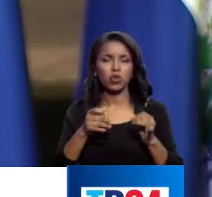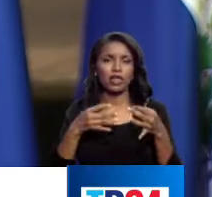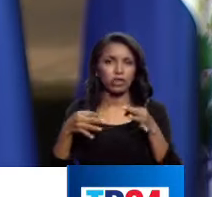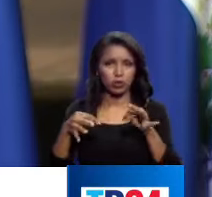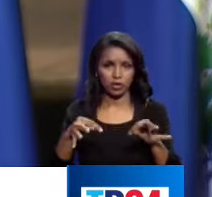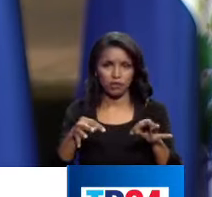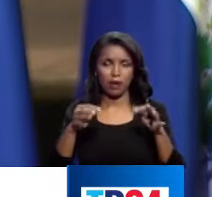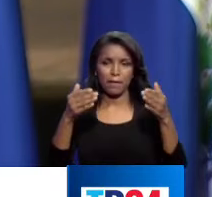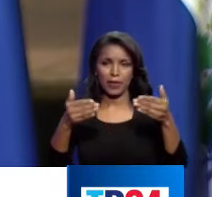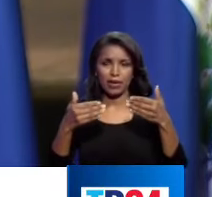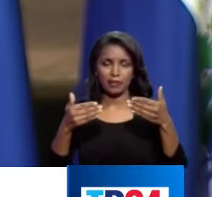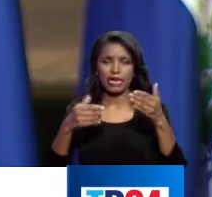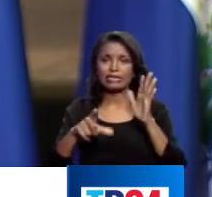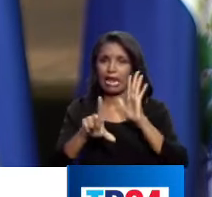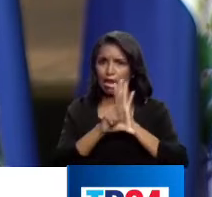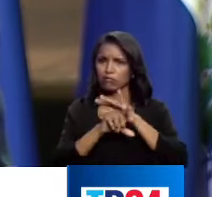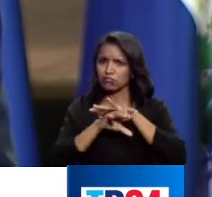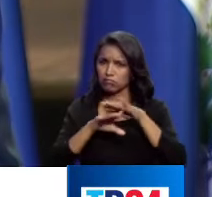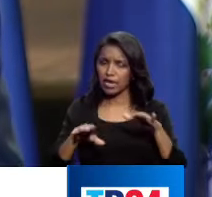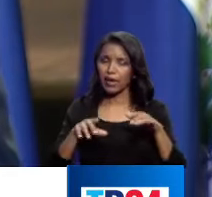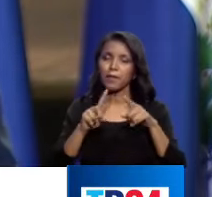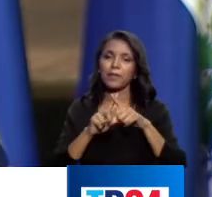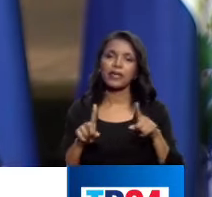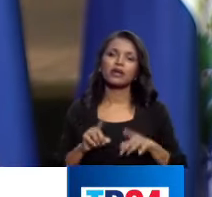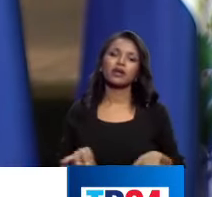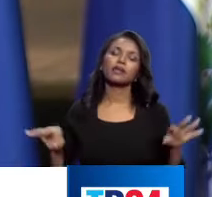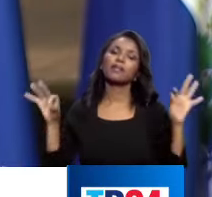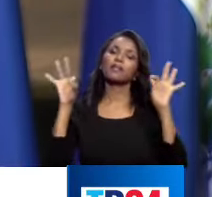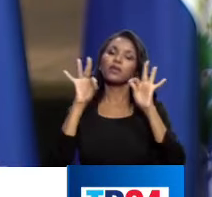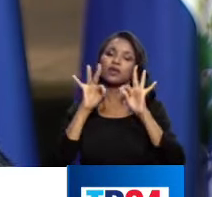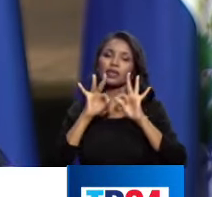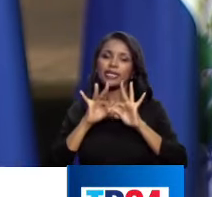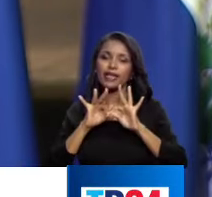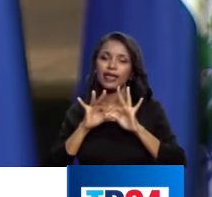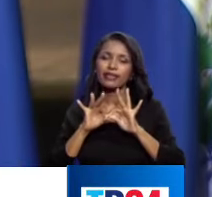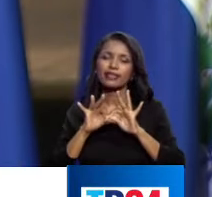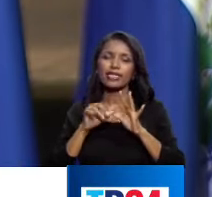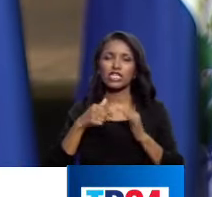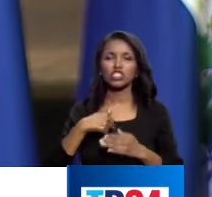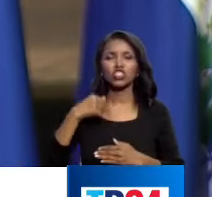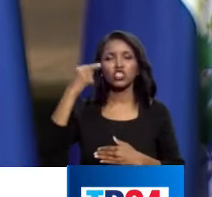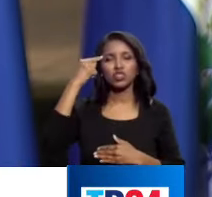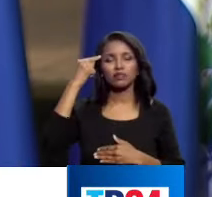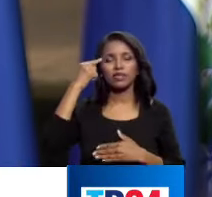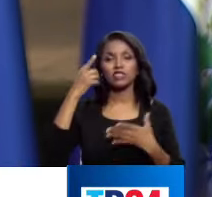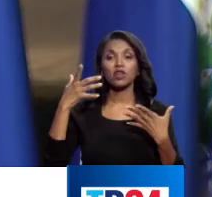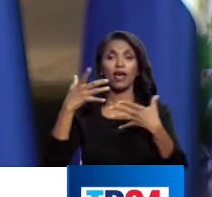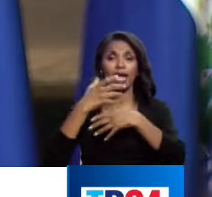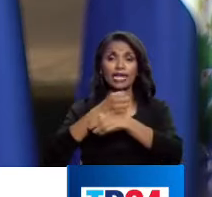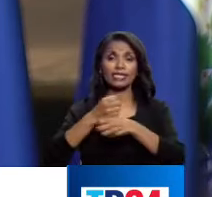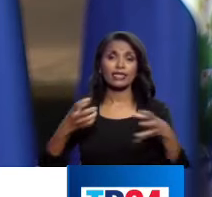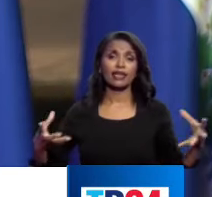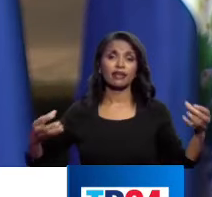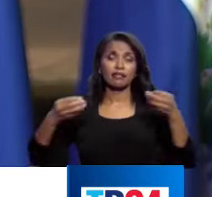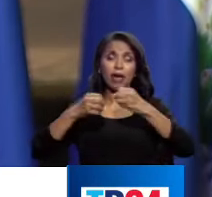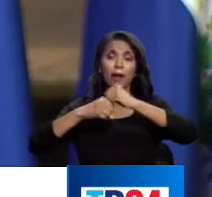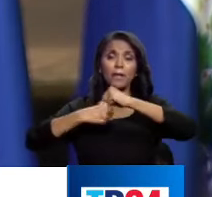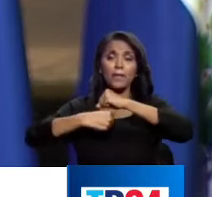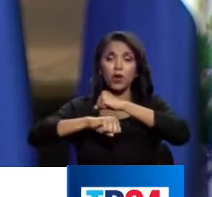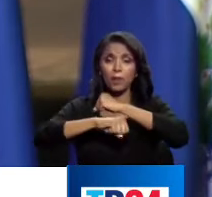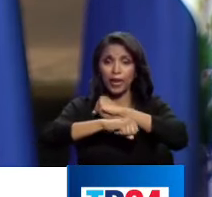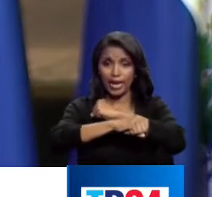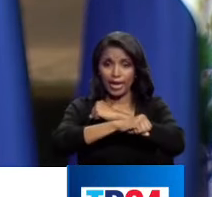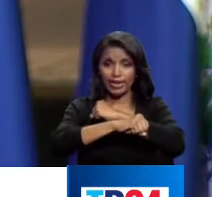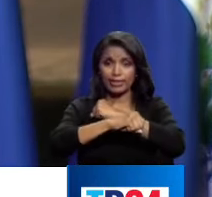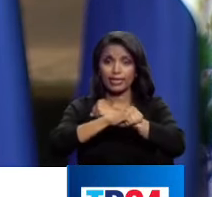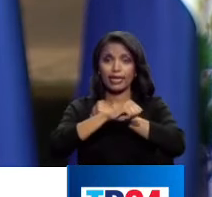es especificar lo estratégico de la promoción para aumentar la demanda que se requiere dentro del país.